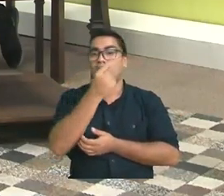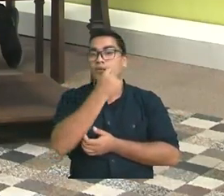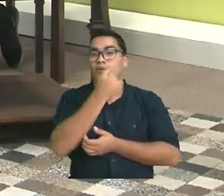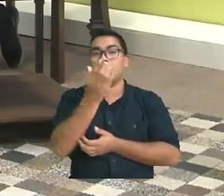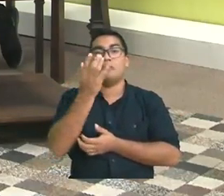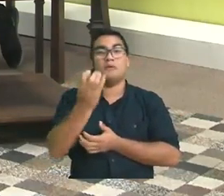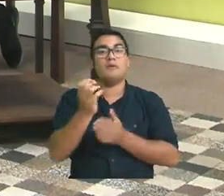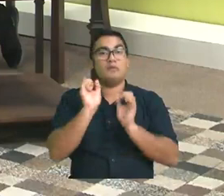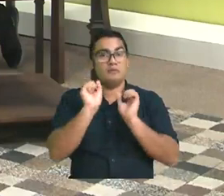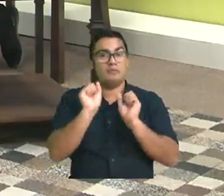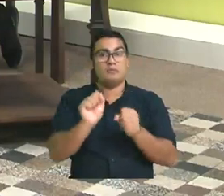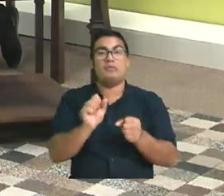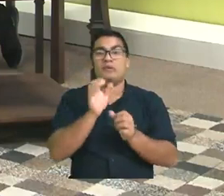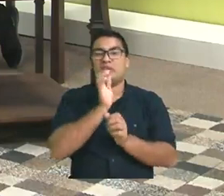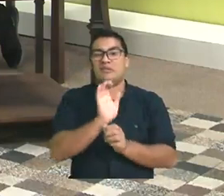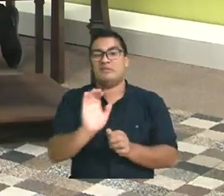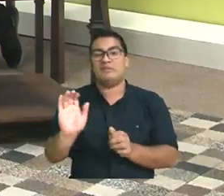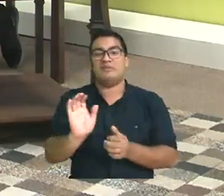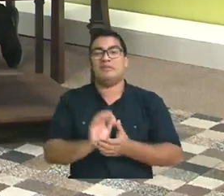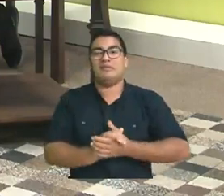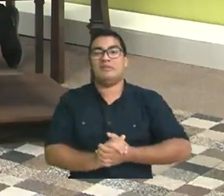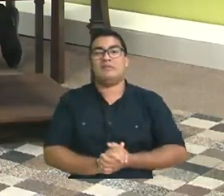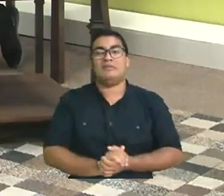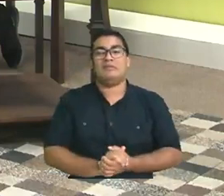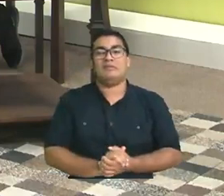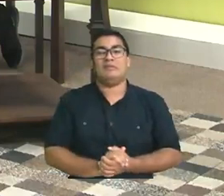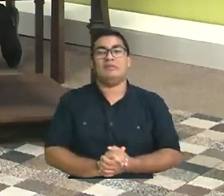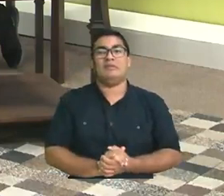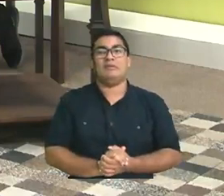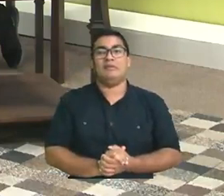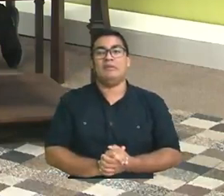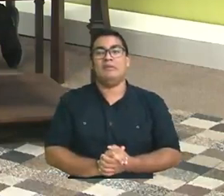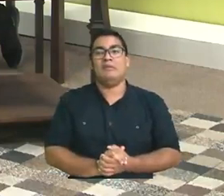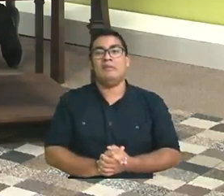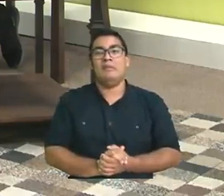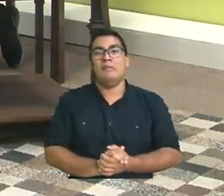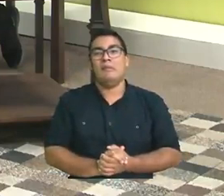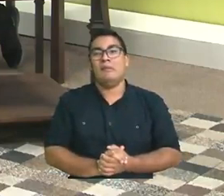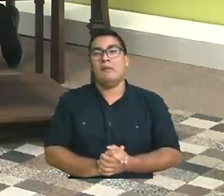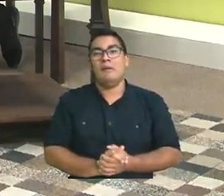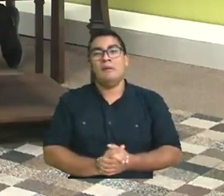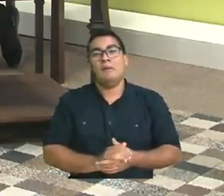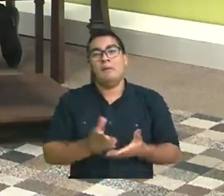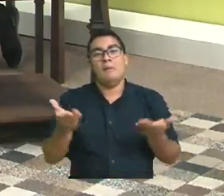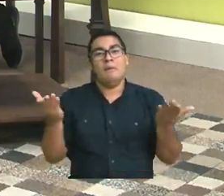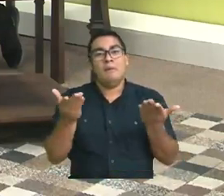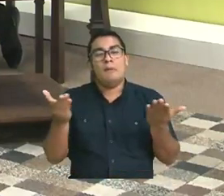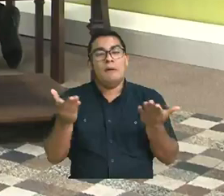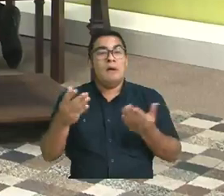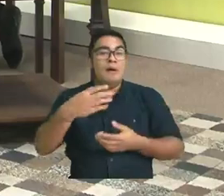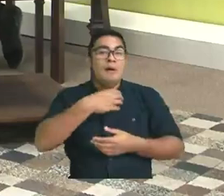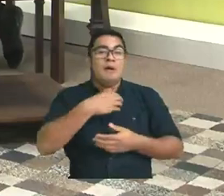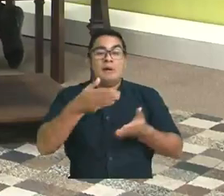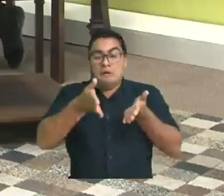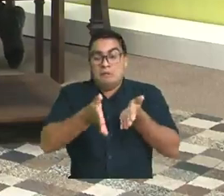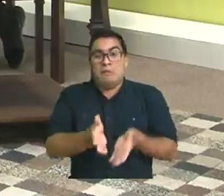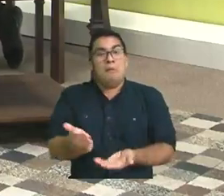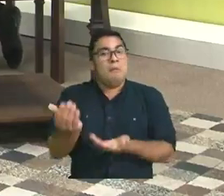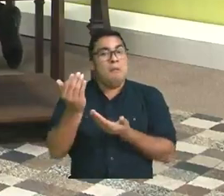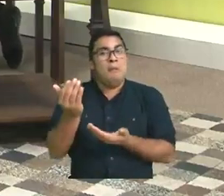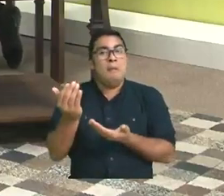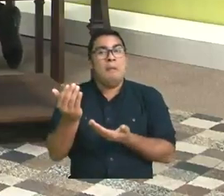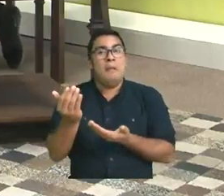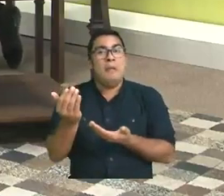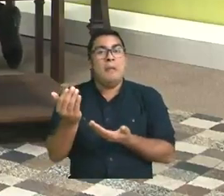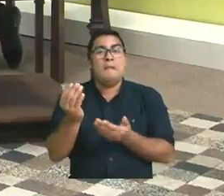niños? Que esa glándula no crezca, pues, o se desarrolle bien. Es una condición, sería algo congénito, algo del nacimiento. Es